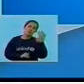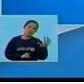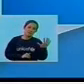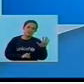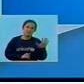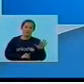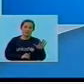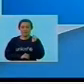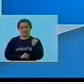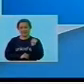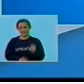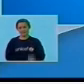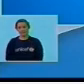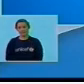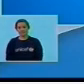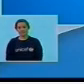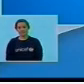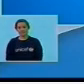3.208.845 pesos.